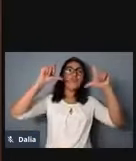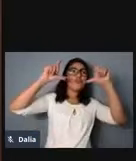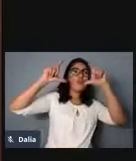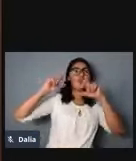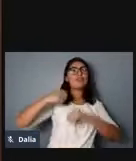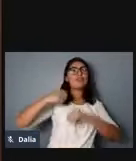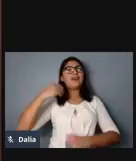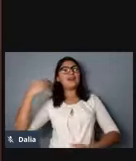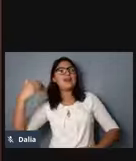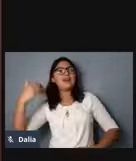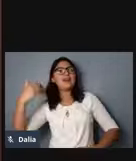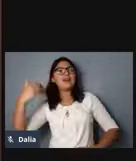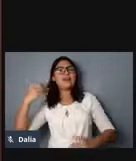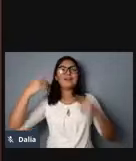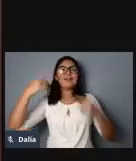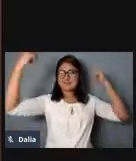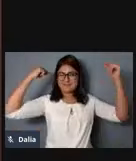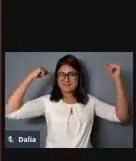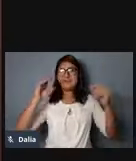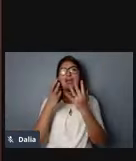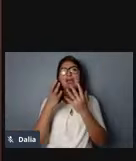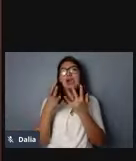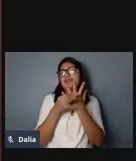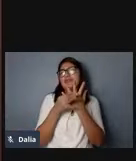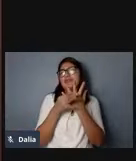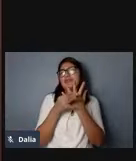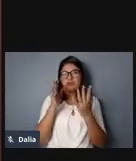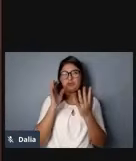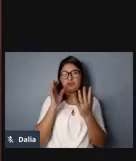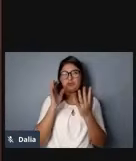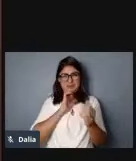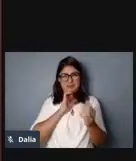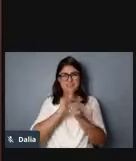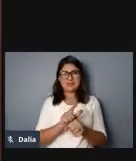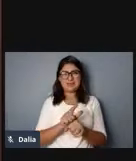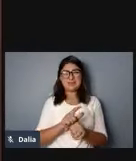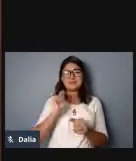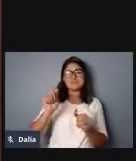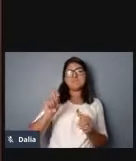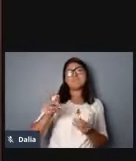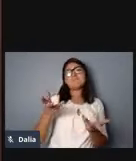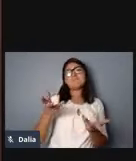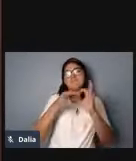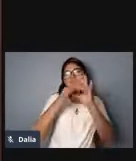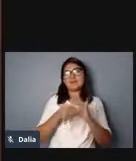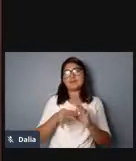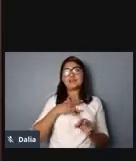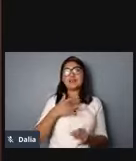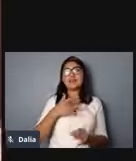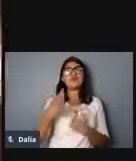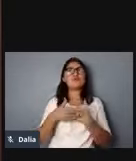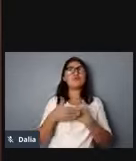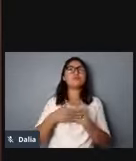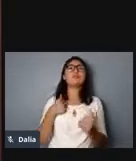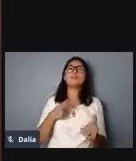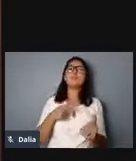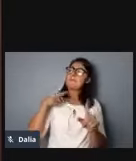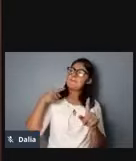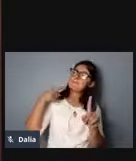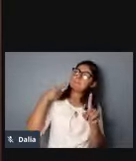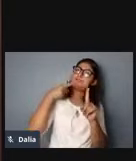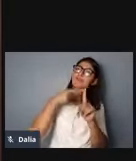que son finalmente meritocráticas desde una perspectiva de motivación